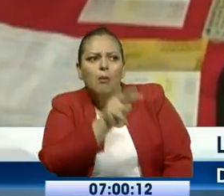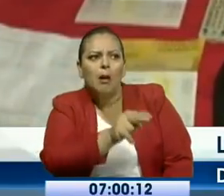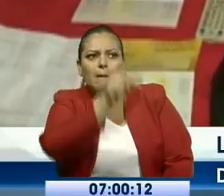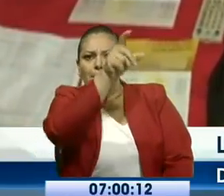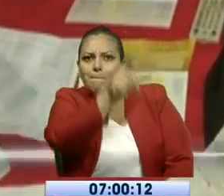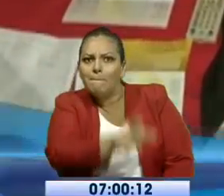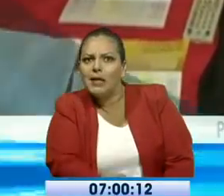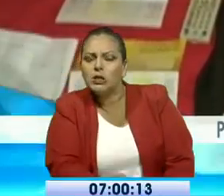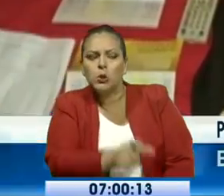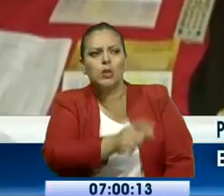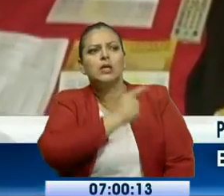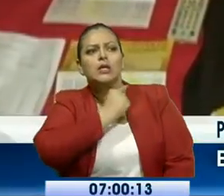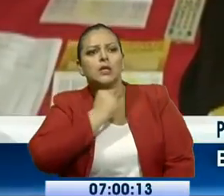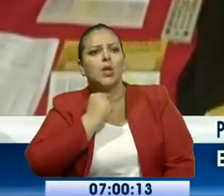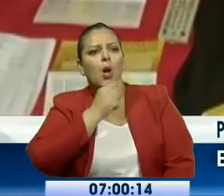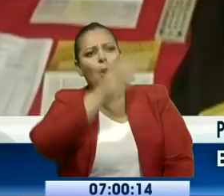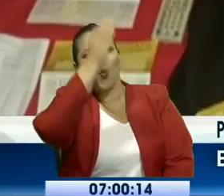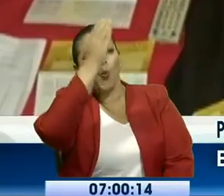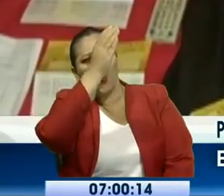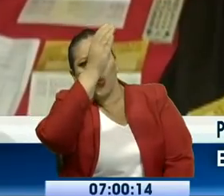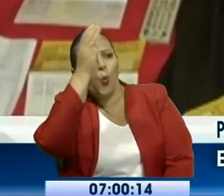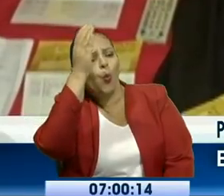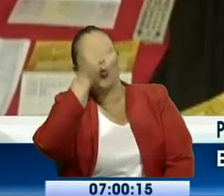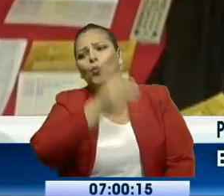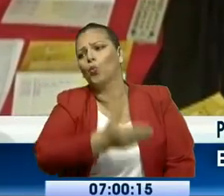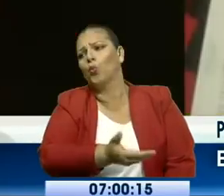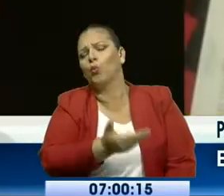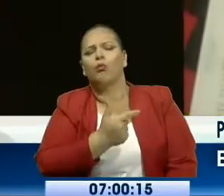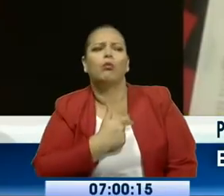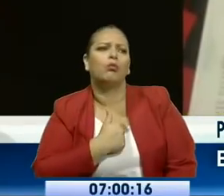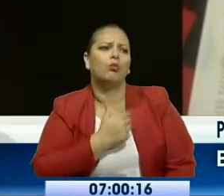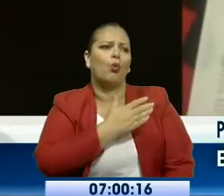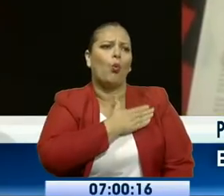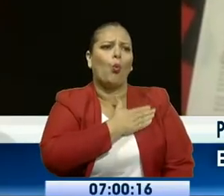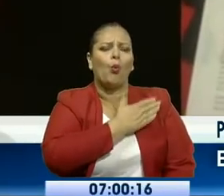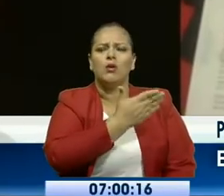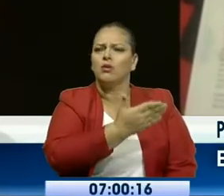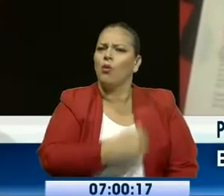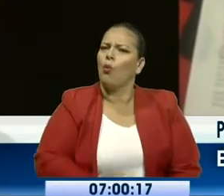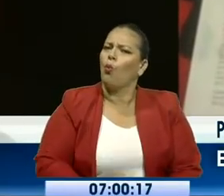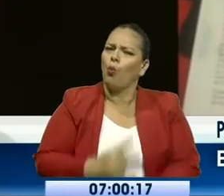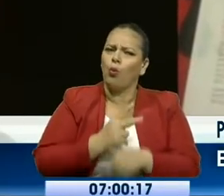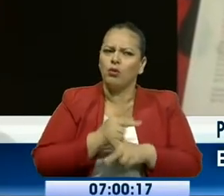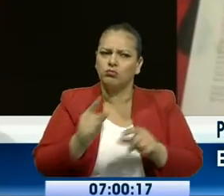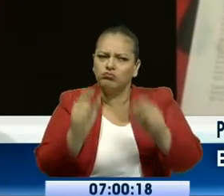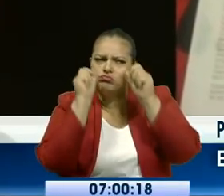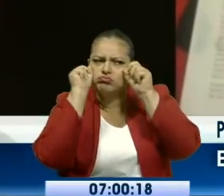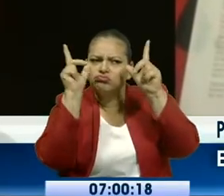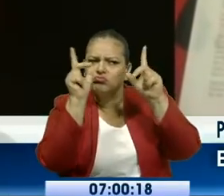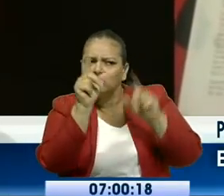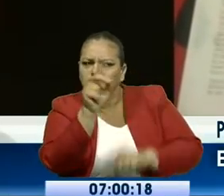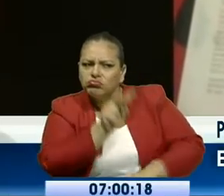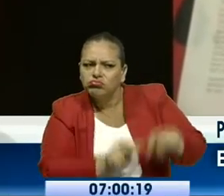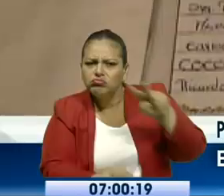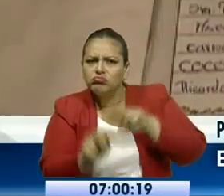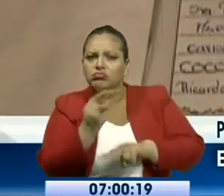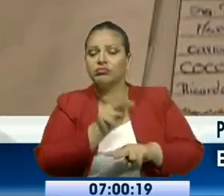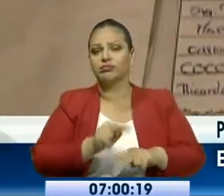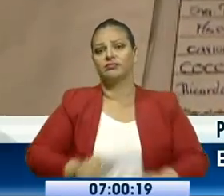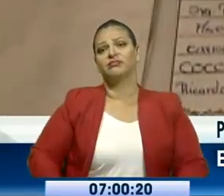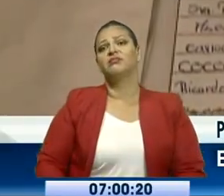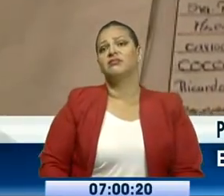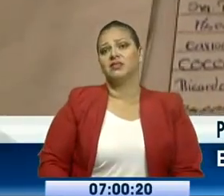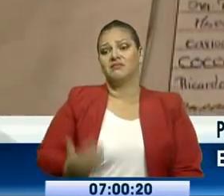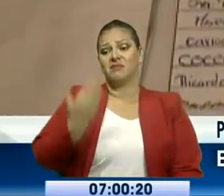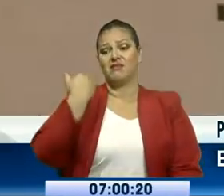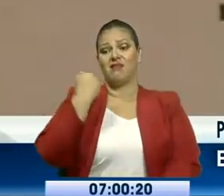este caso todo era falso, la fundación tampoco existía. Estiman que con esta fachada empezó a operar desde el 2015 en varias ciudades